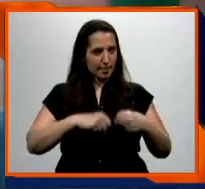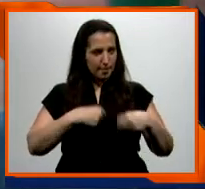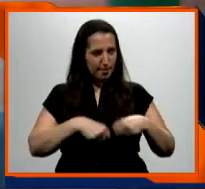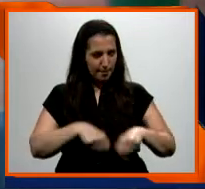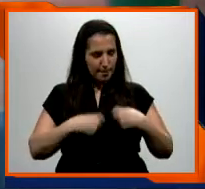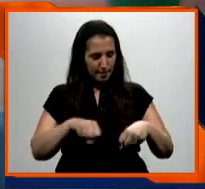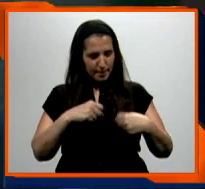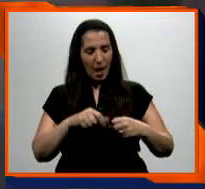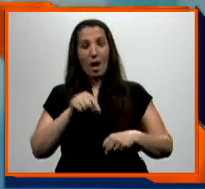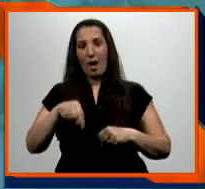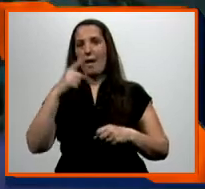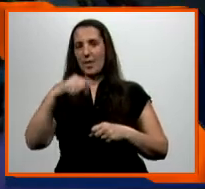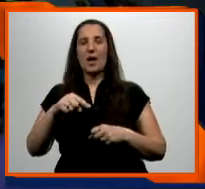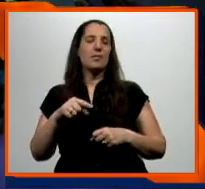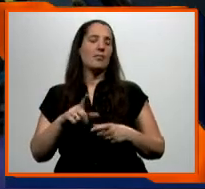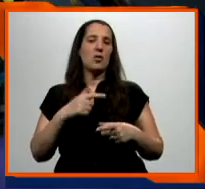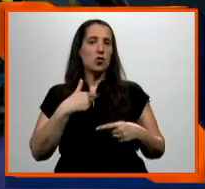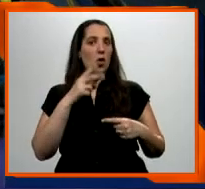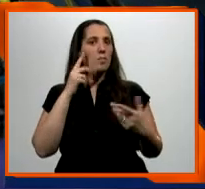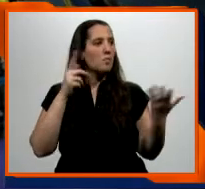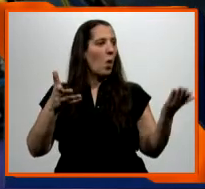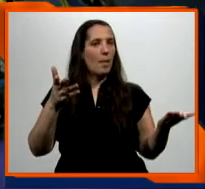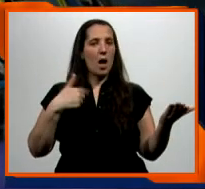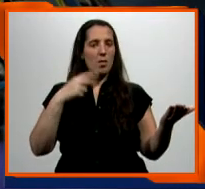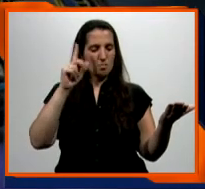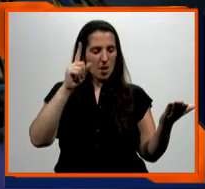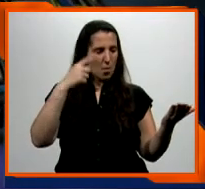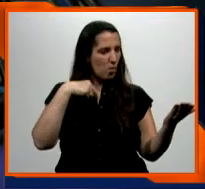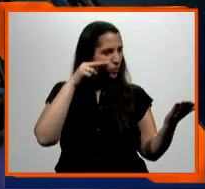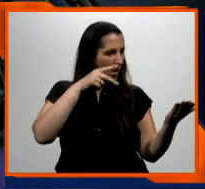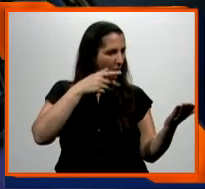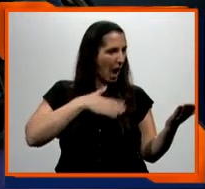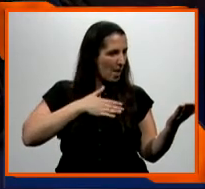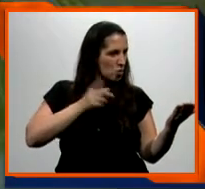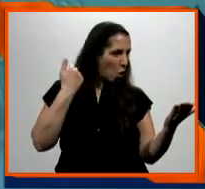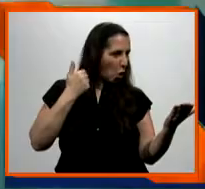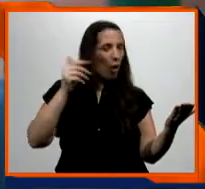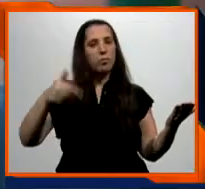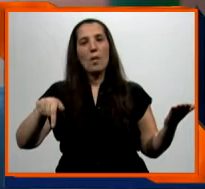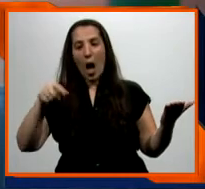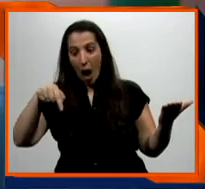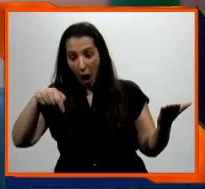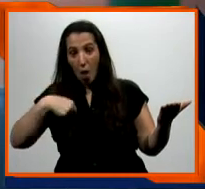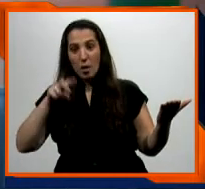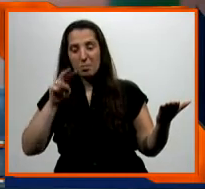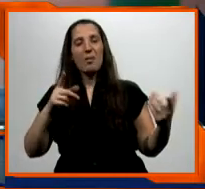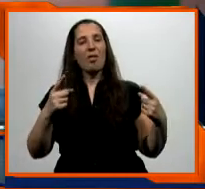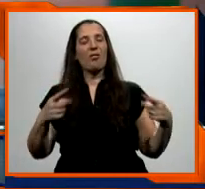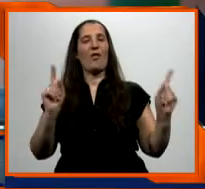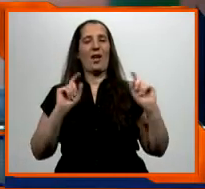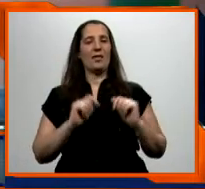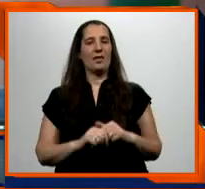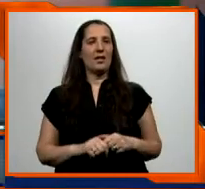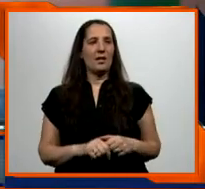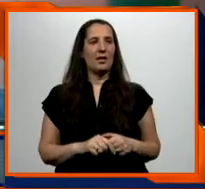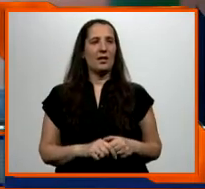final a otra, hice un cambio enorme. La final, más allá de que perdí, creo que el partido fue nada que ver.